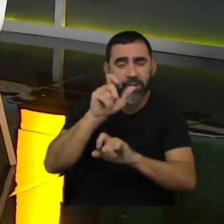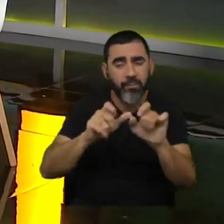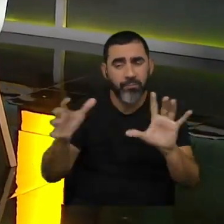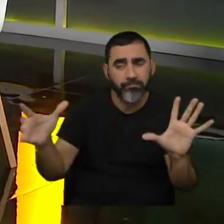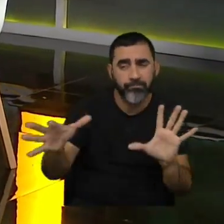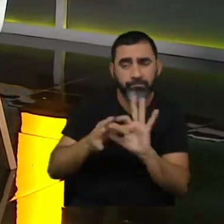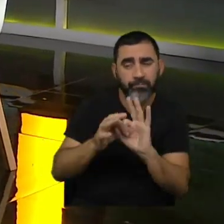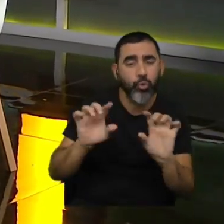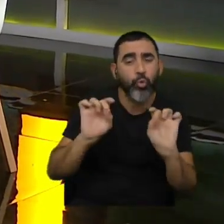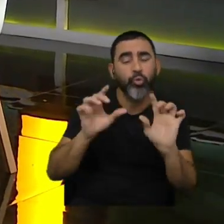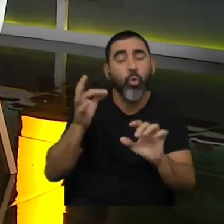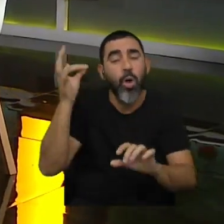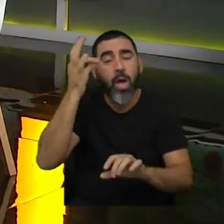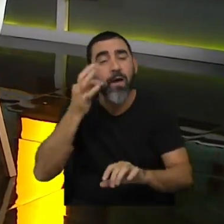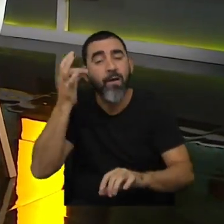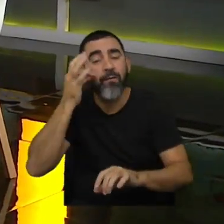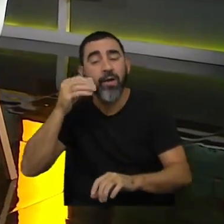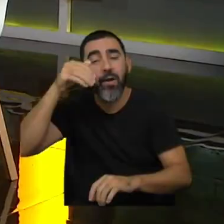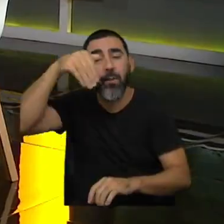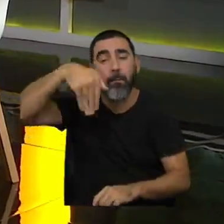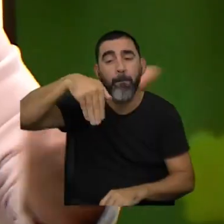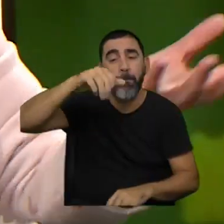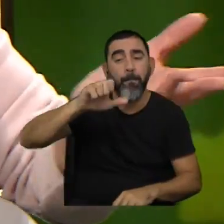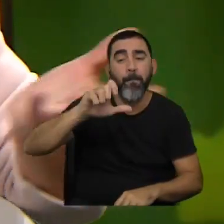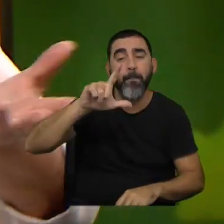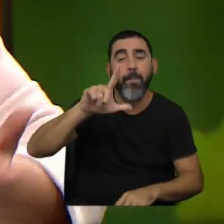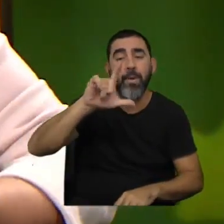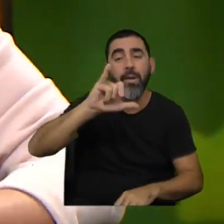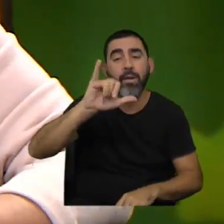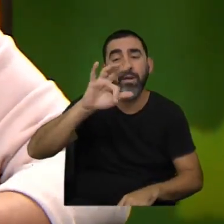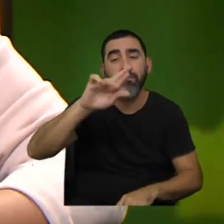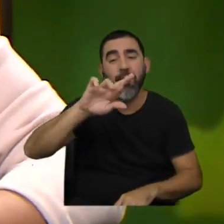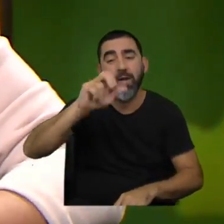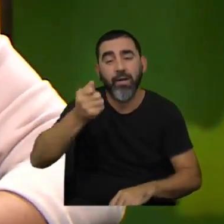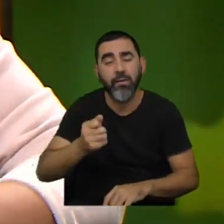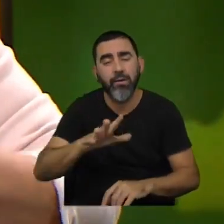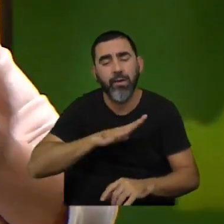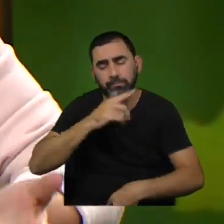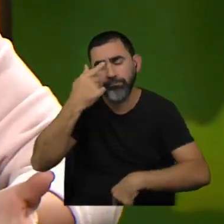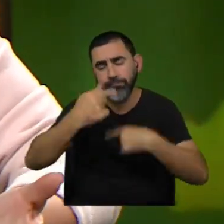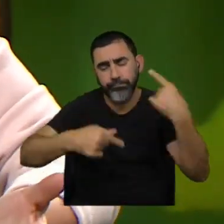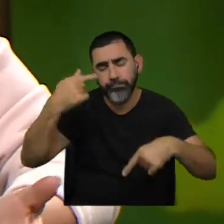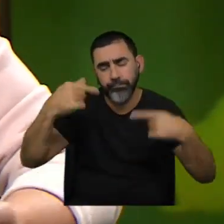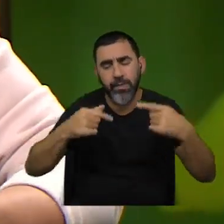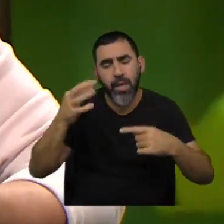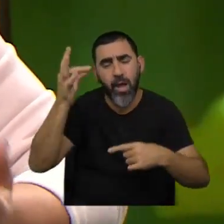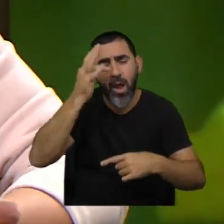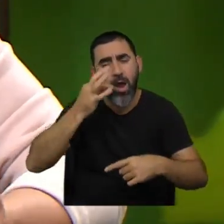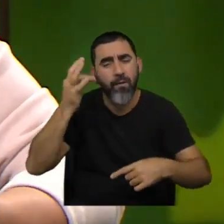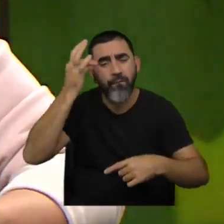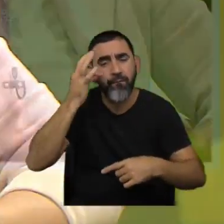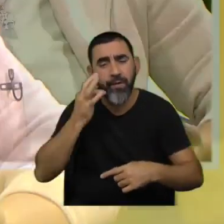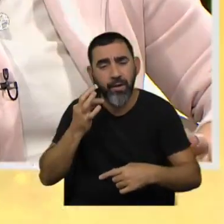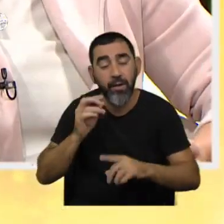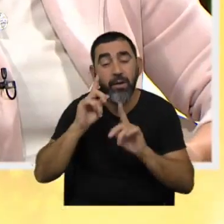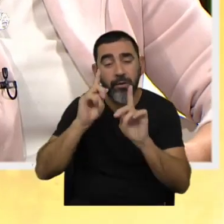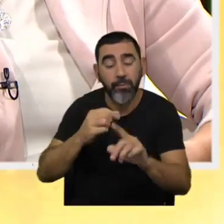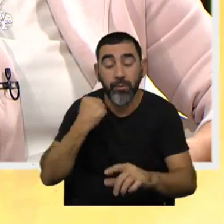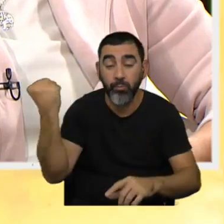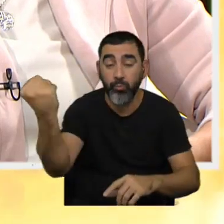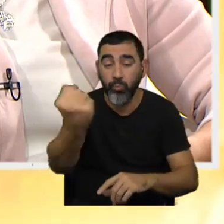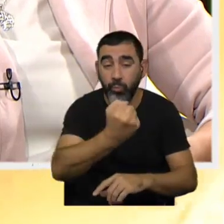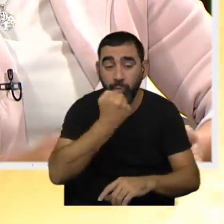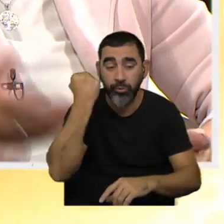que no solamente la abeja melífera es la única abeja, sino que hay miles de otras especies de abejas que también son importantes